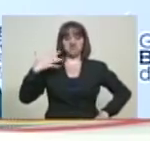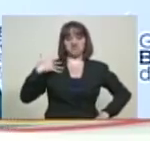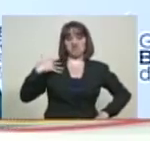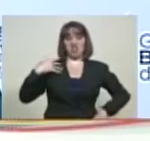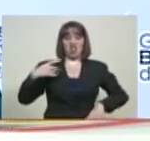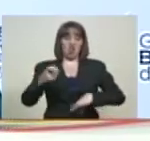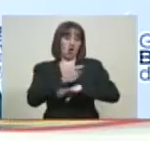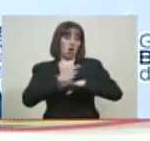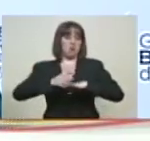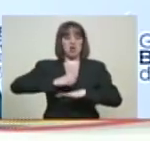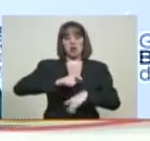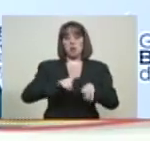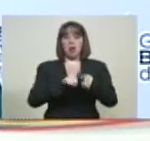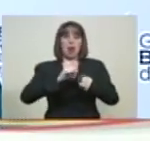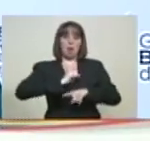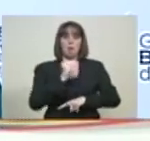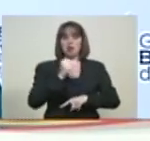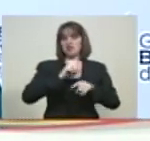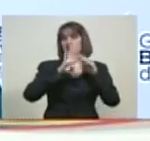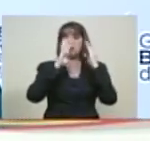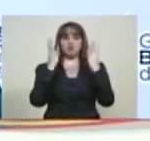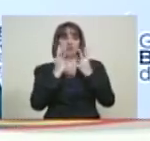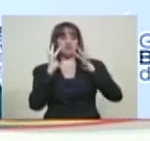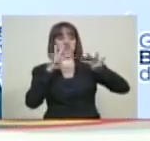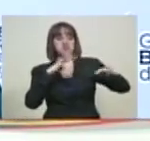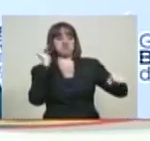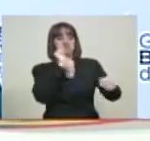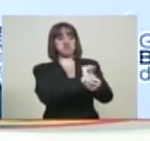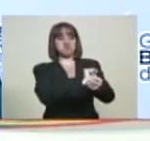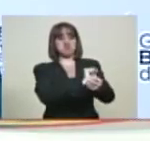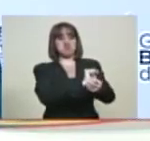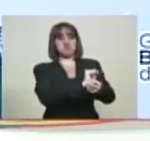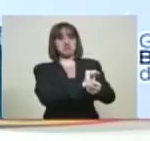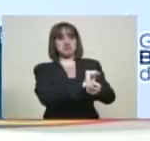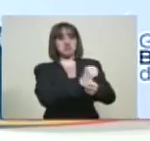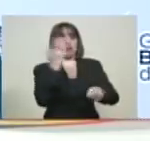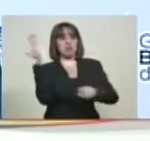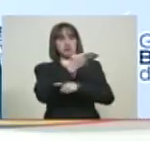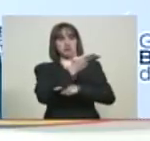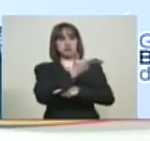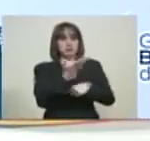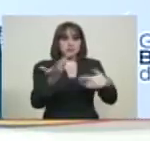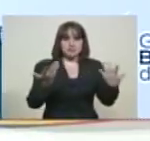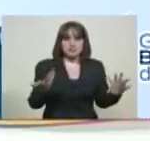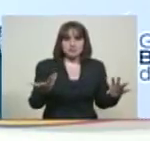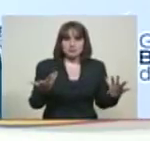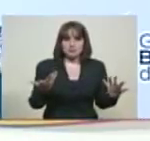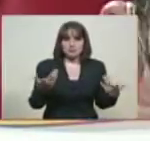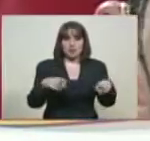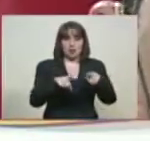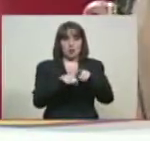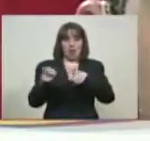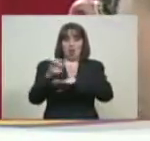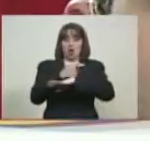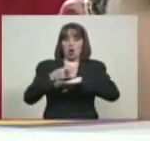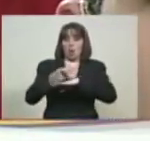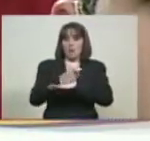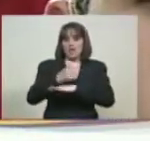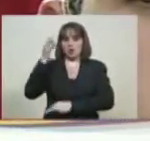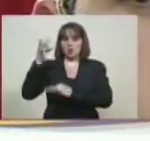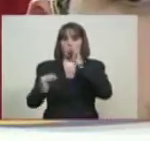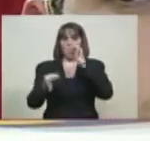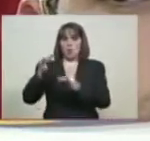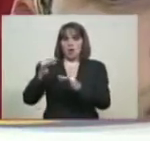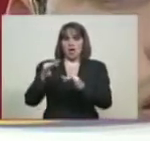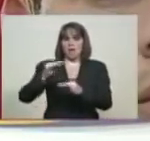mundo el policía del mundo el juez del mundo gobierno juez y policía pretende el